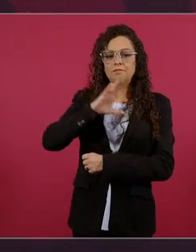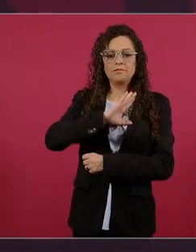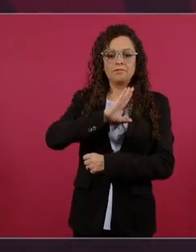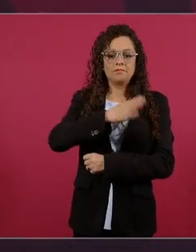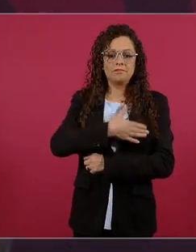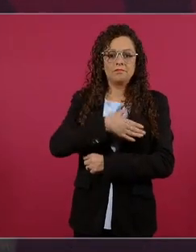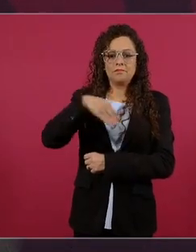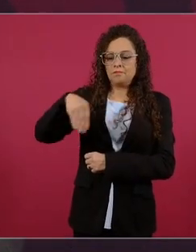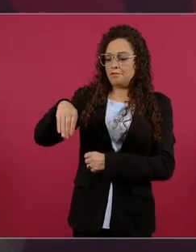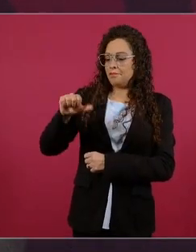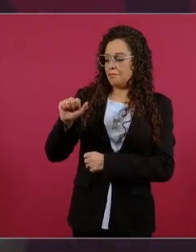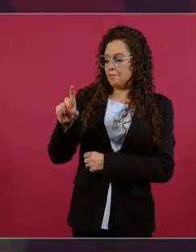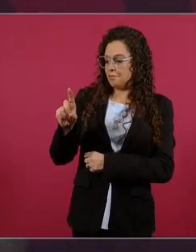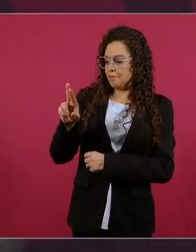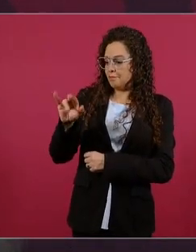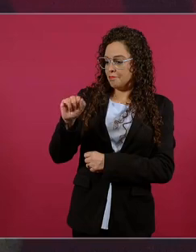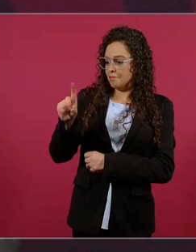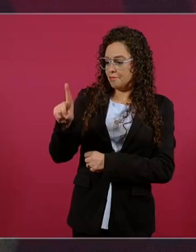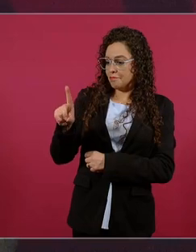Sí.